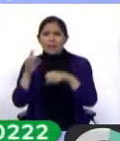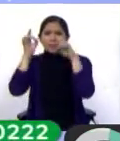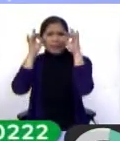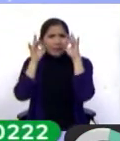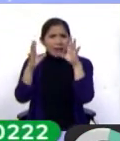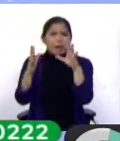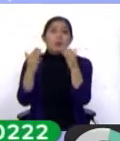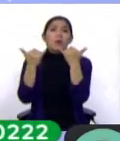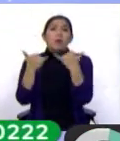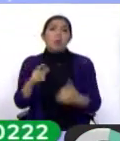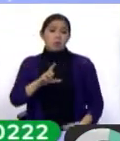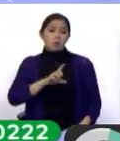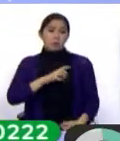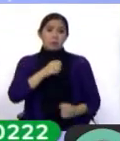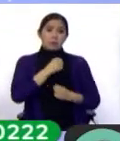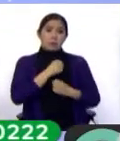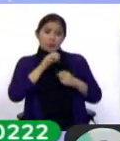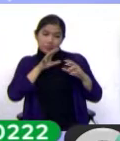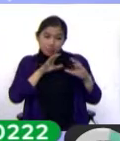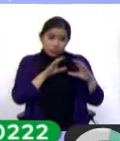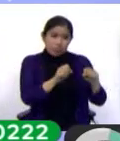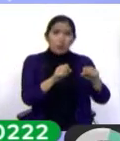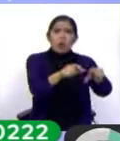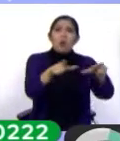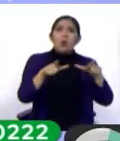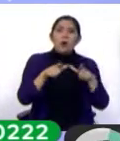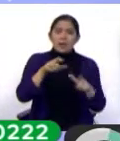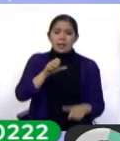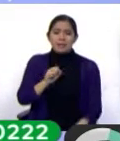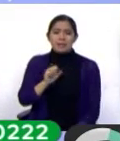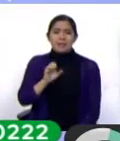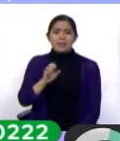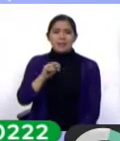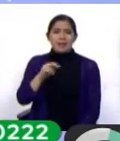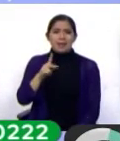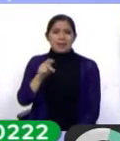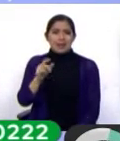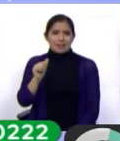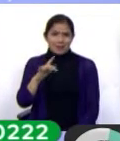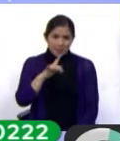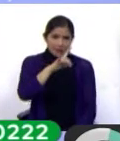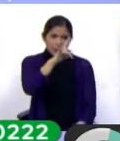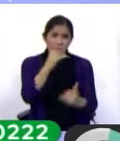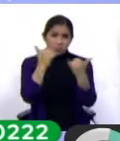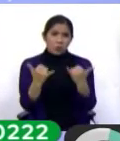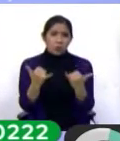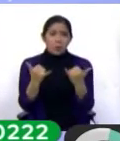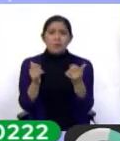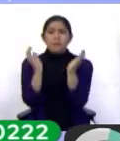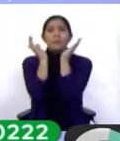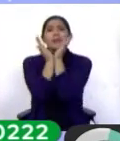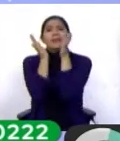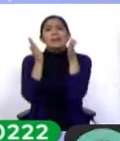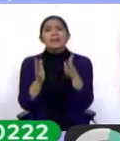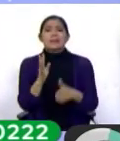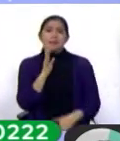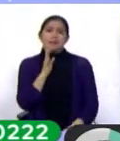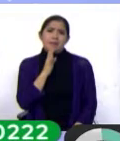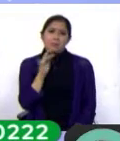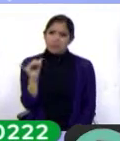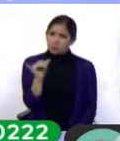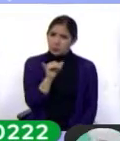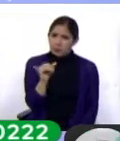la intervención policial militar en Sencata. Esto ocurría esta jornada. La Defensora del Pueblo además ha señalado que